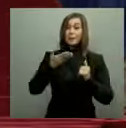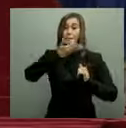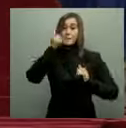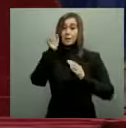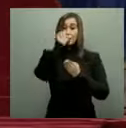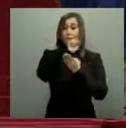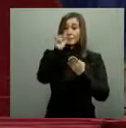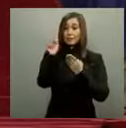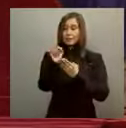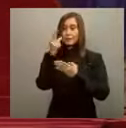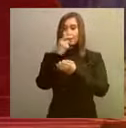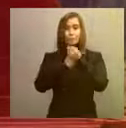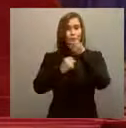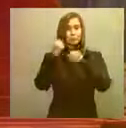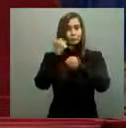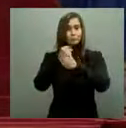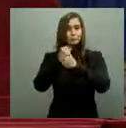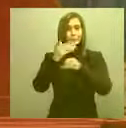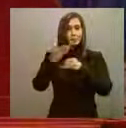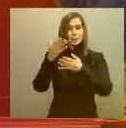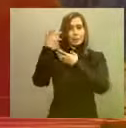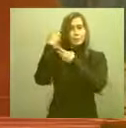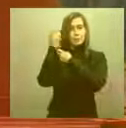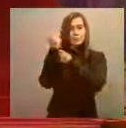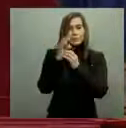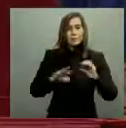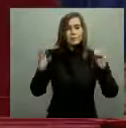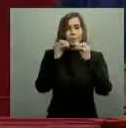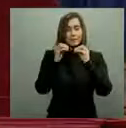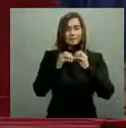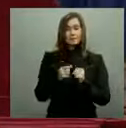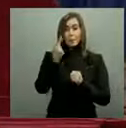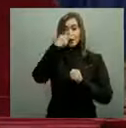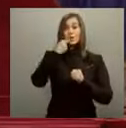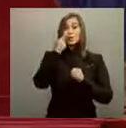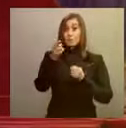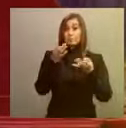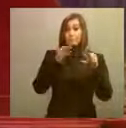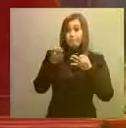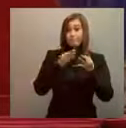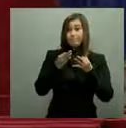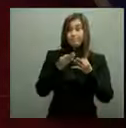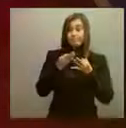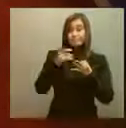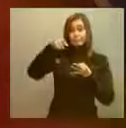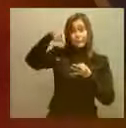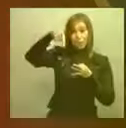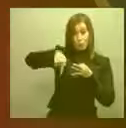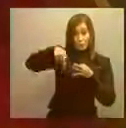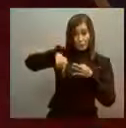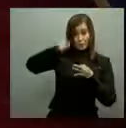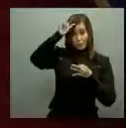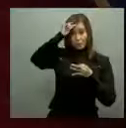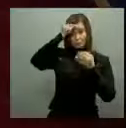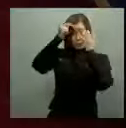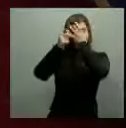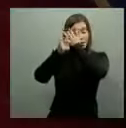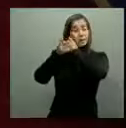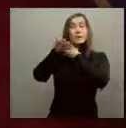institucional por los próximos años. Por eso les digo algo. En este mandato aspiramos a